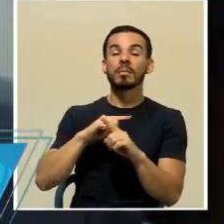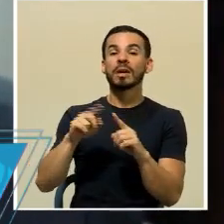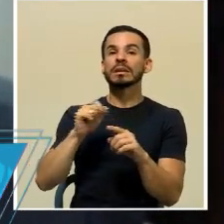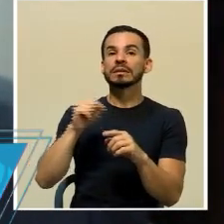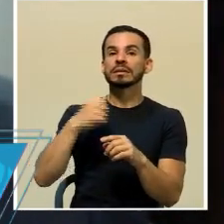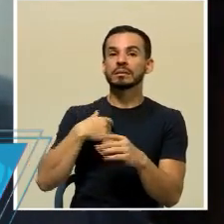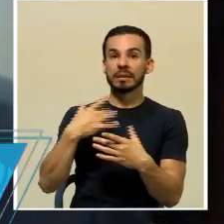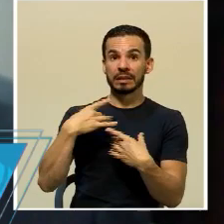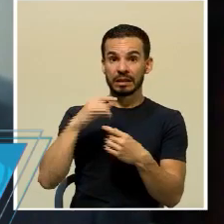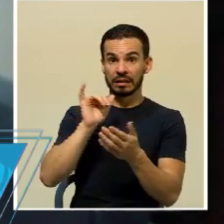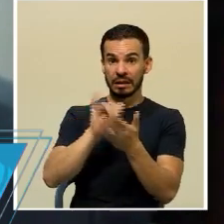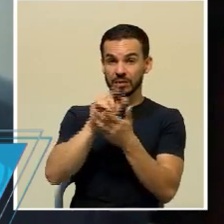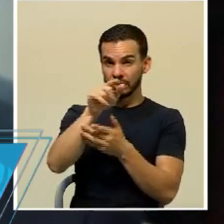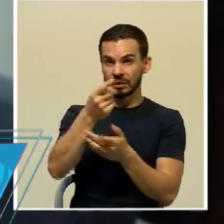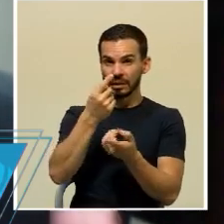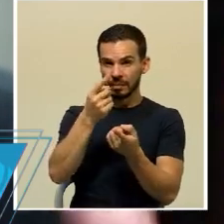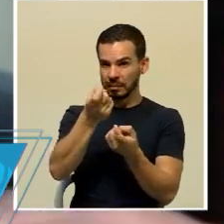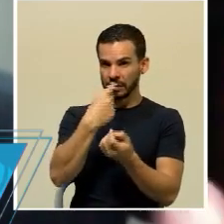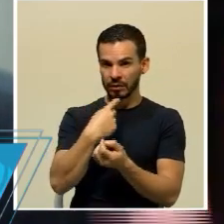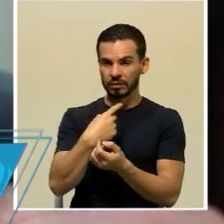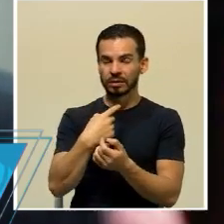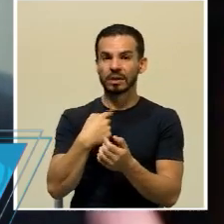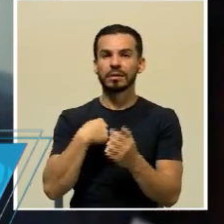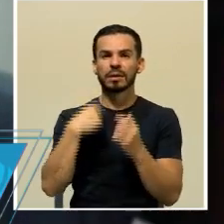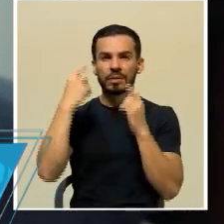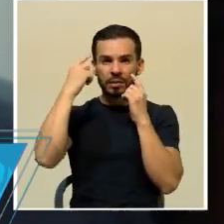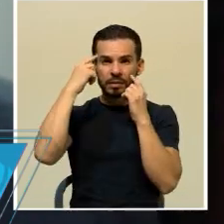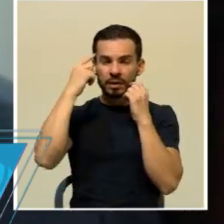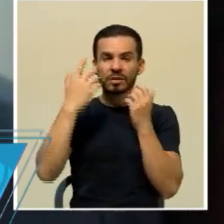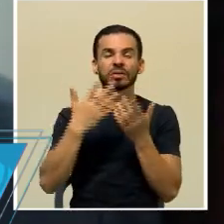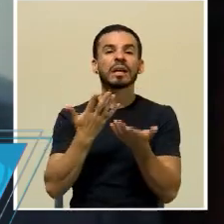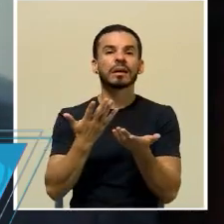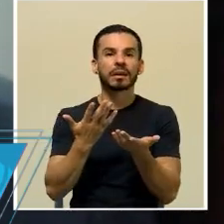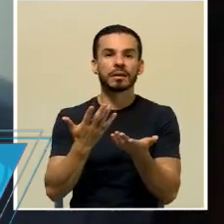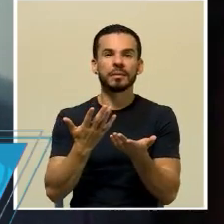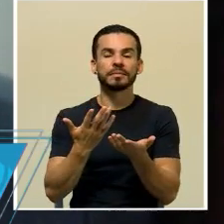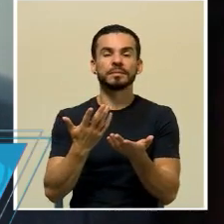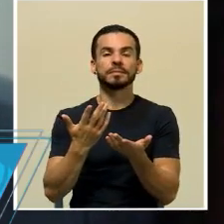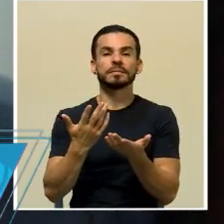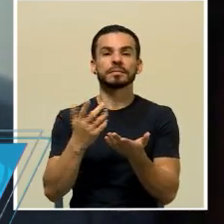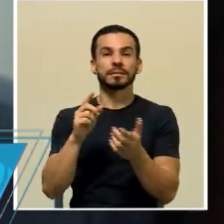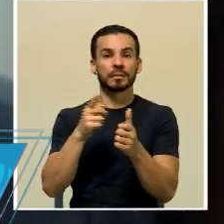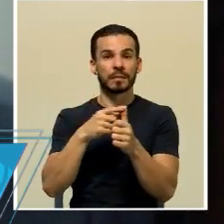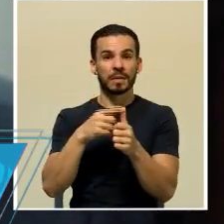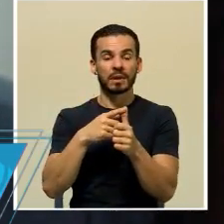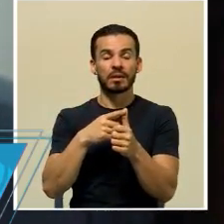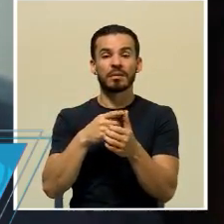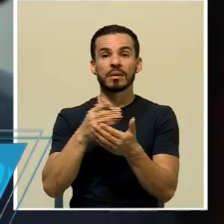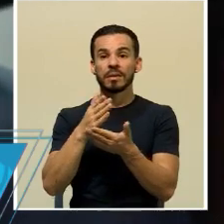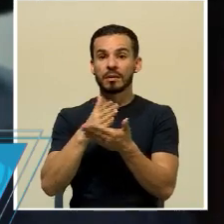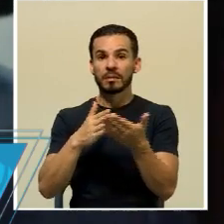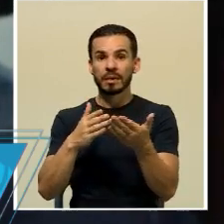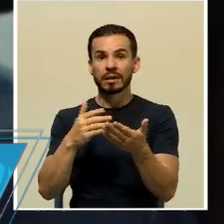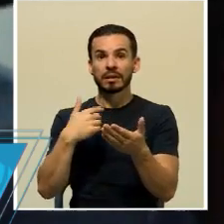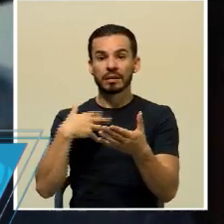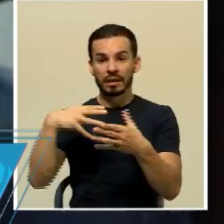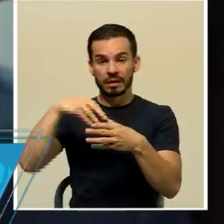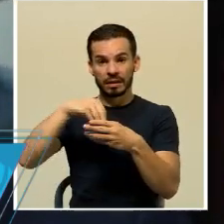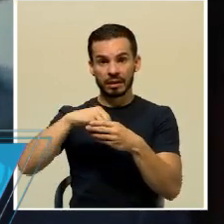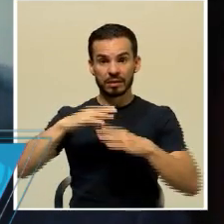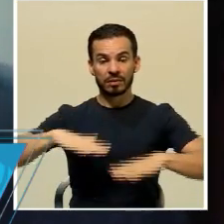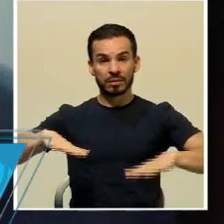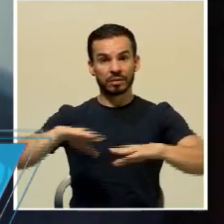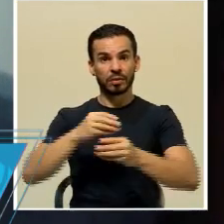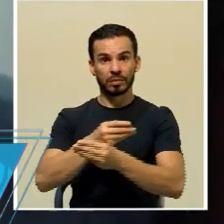interesa esta pregunta que usted está haciendo. Tenemos que razonar lo siguiente, don Ernesto. Primero parto que estamos dentro del sector